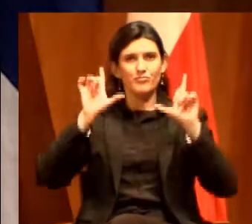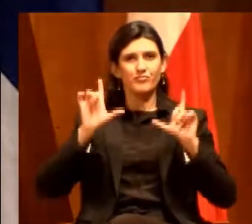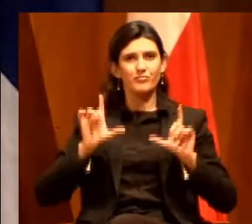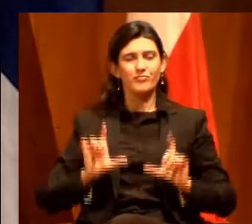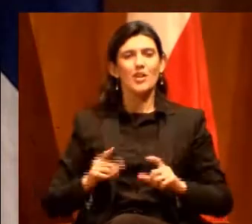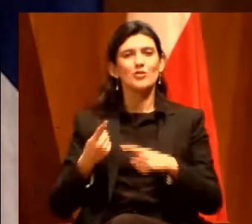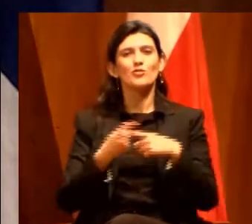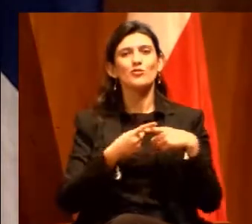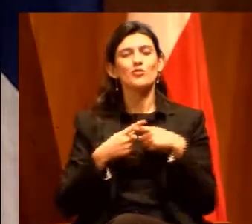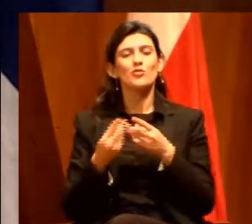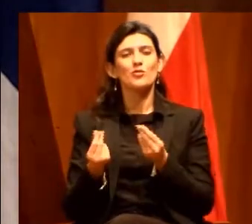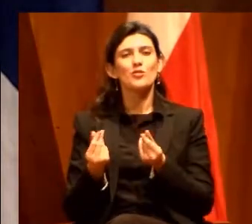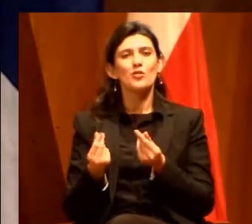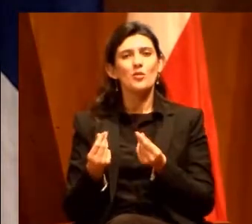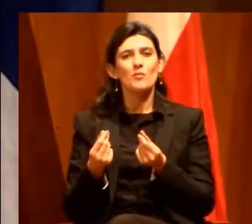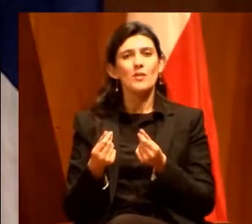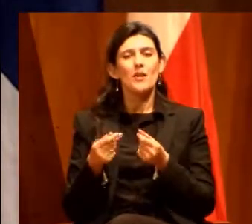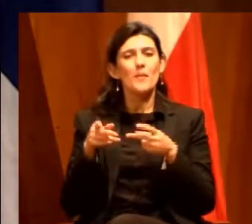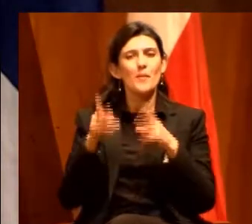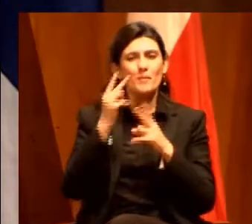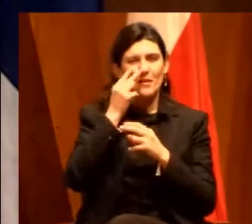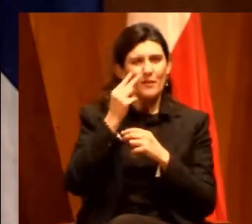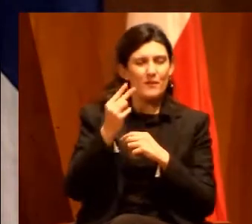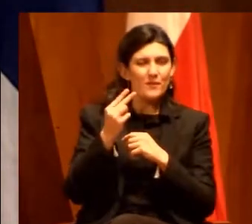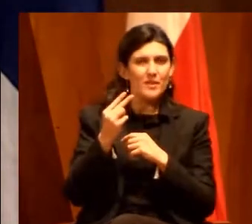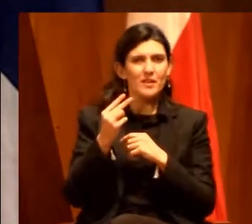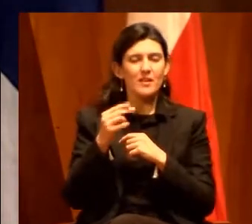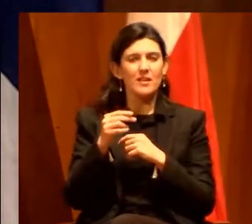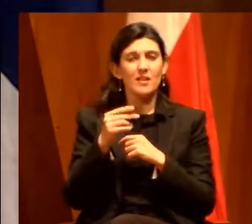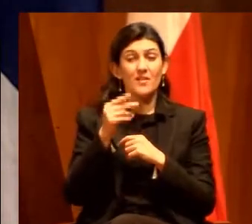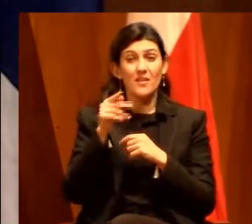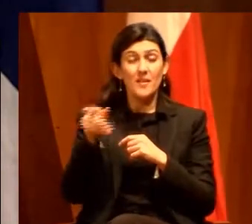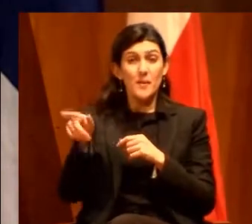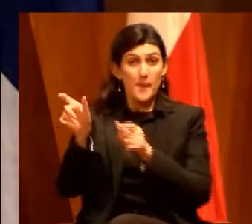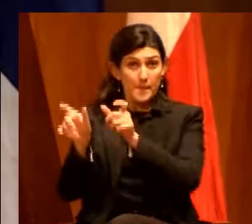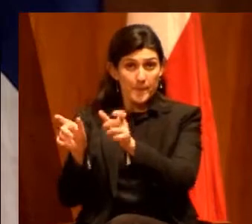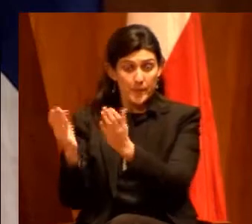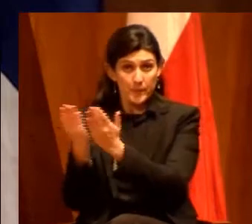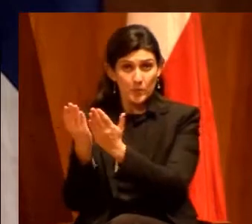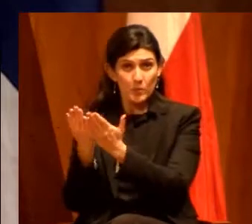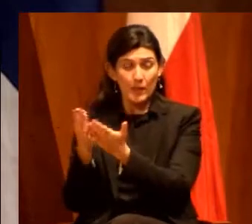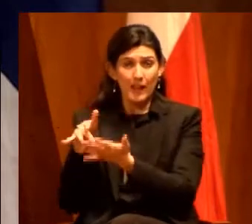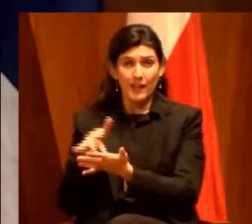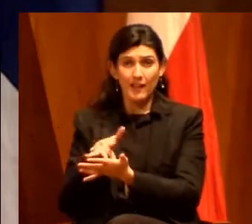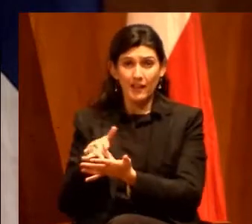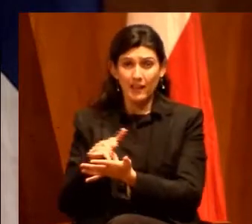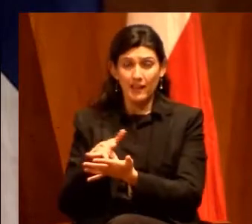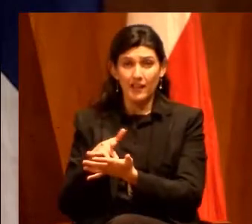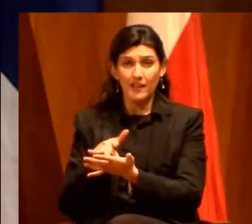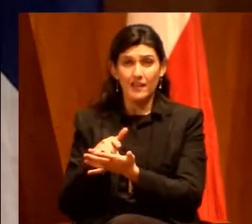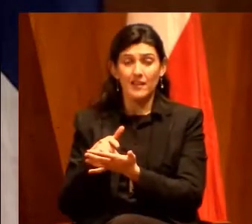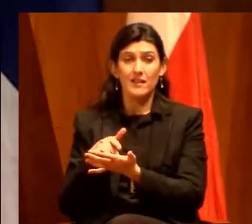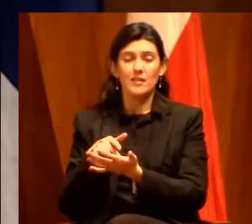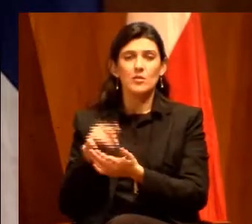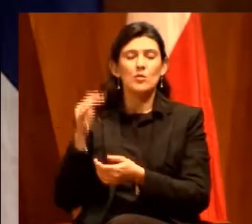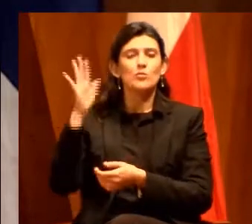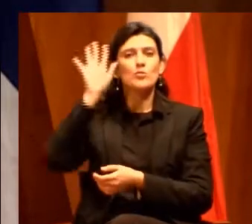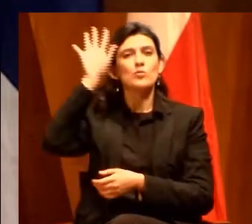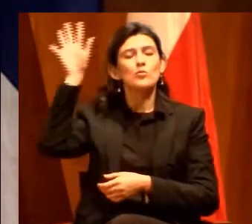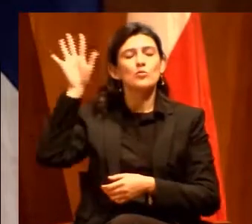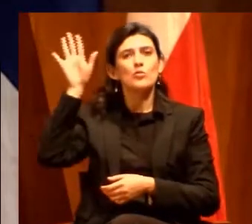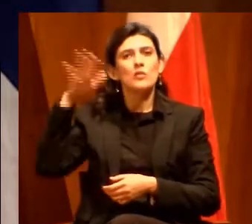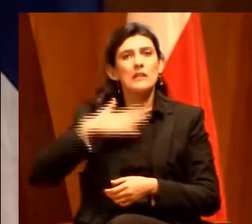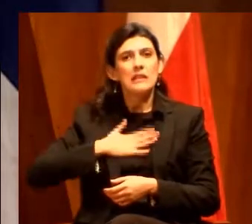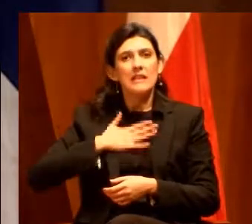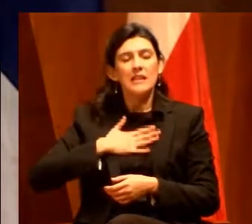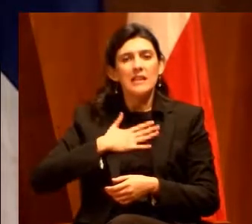socioeconómica e incluyendo así alumnos de alta vulnerabilidad, con sueños y aspiraciones que